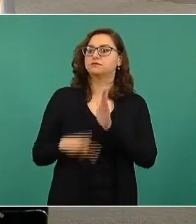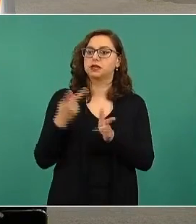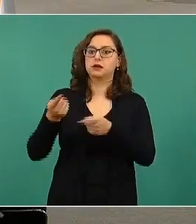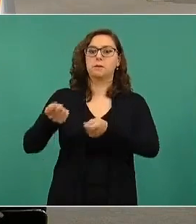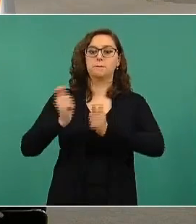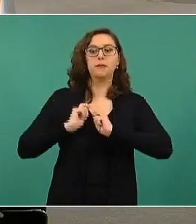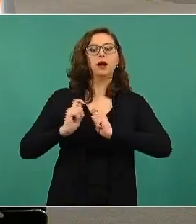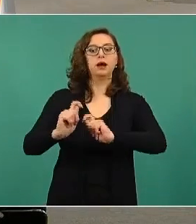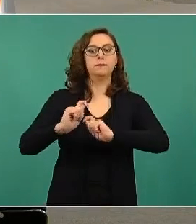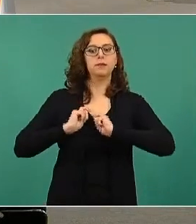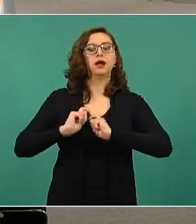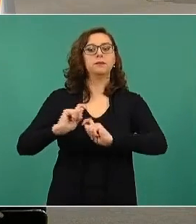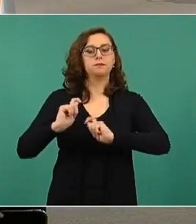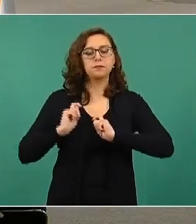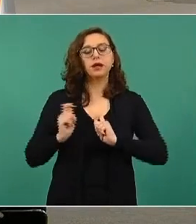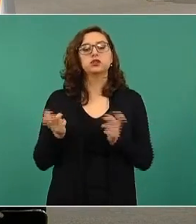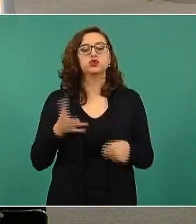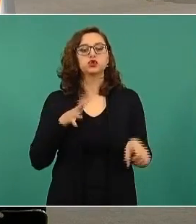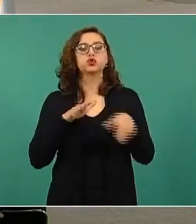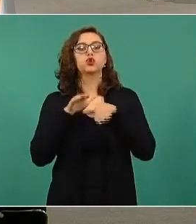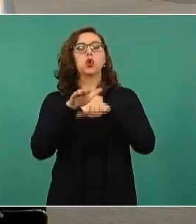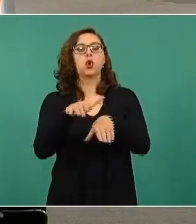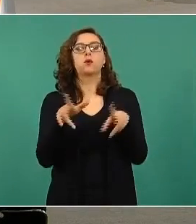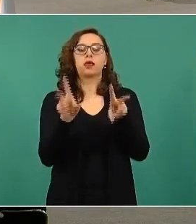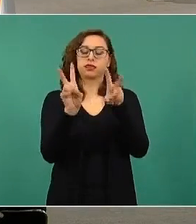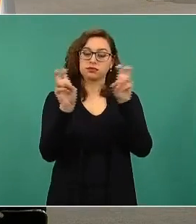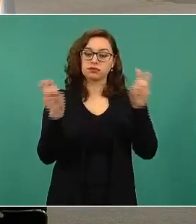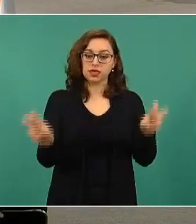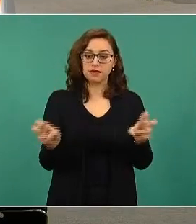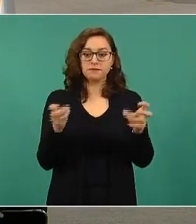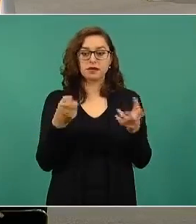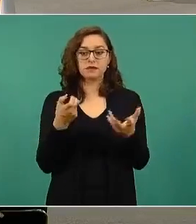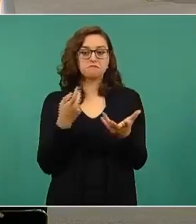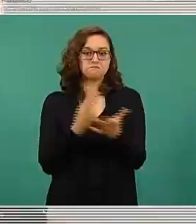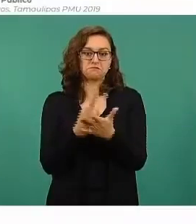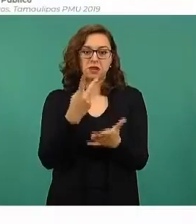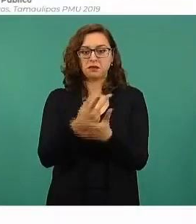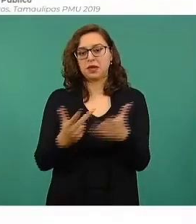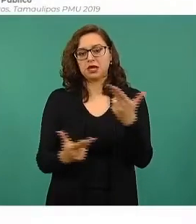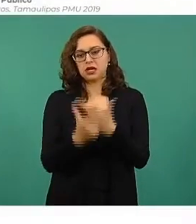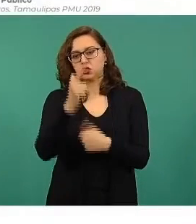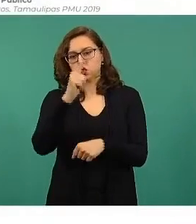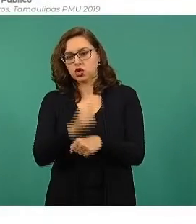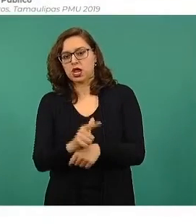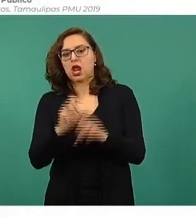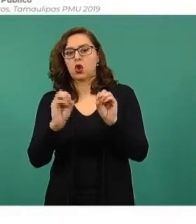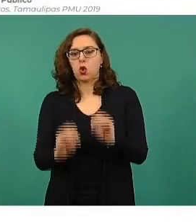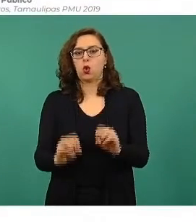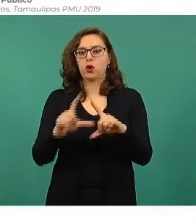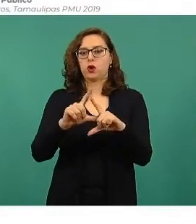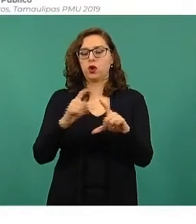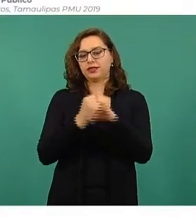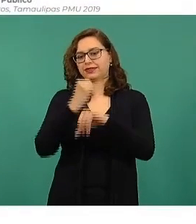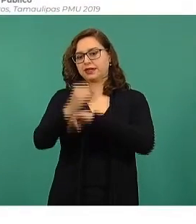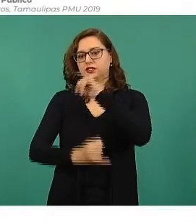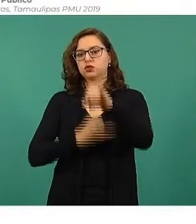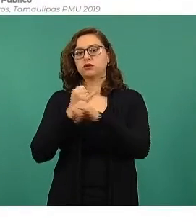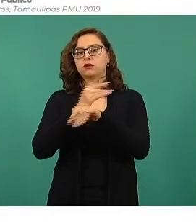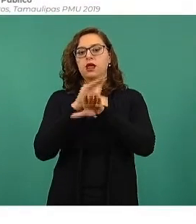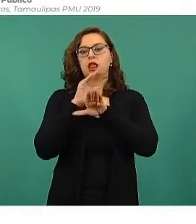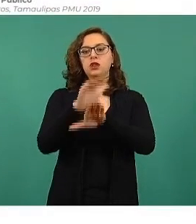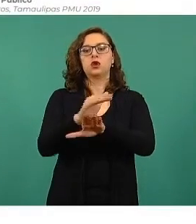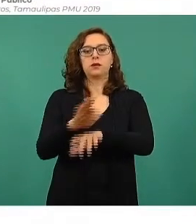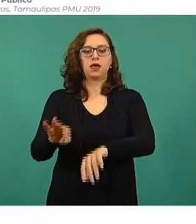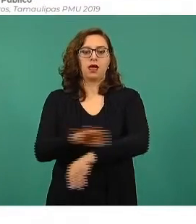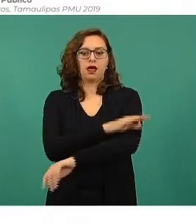urbano, menciones en temas, digamos, sobre todo en premios nacionales e internacionales de arquitectura. Es importante señalar